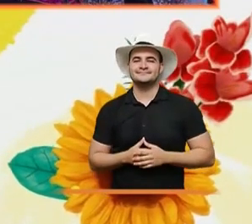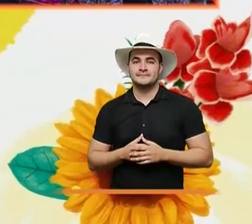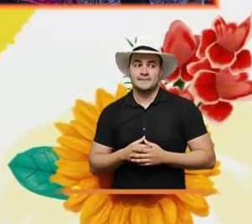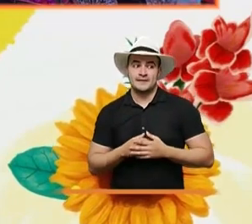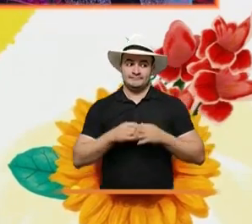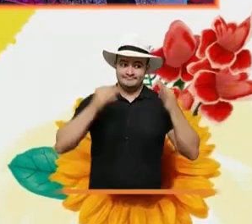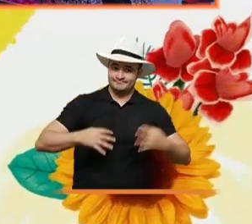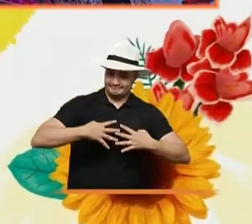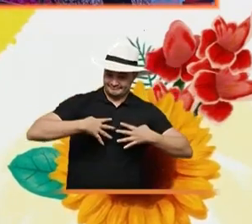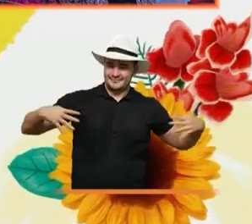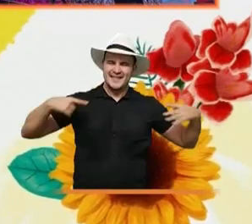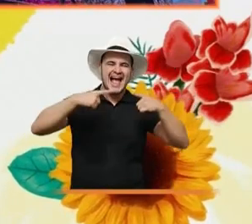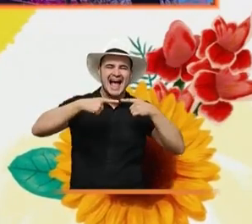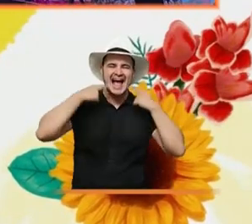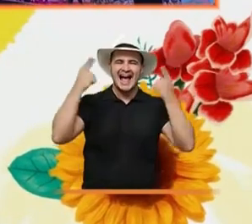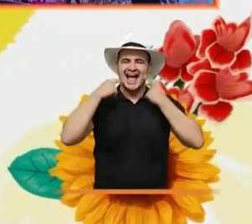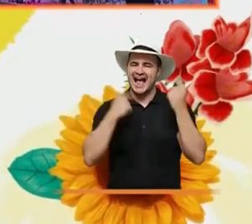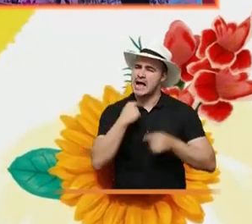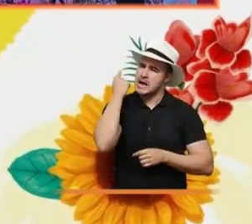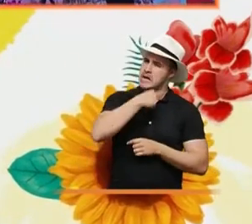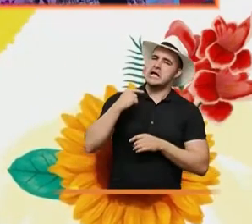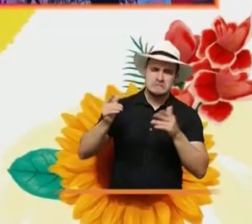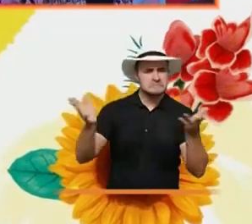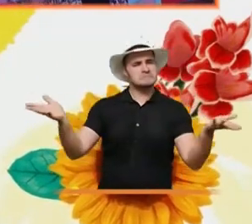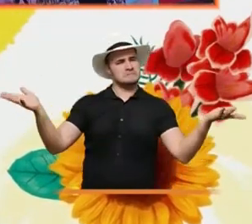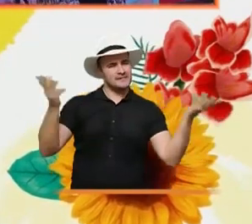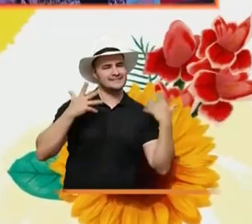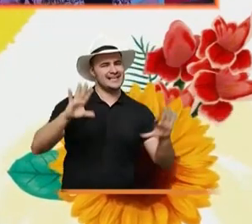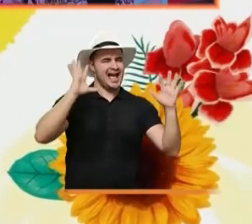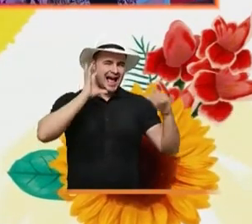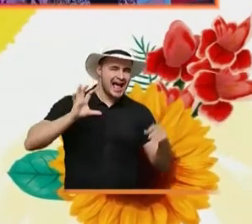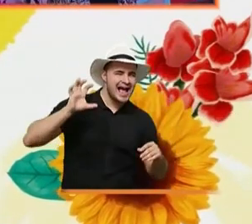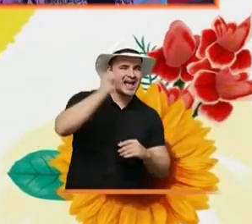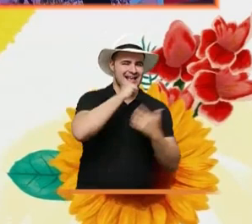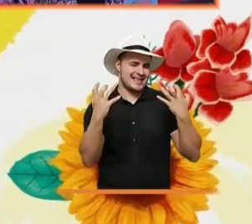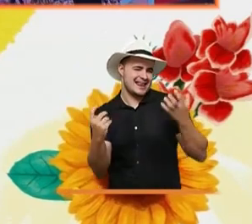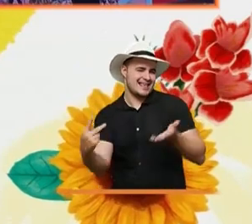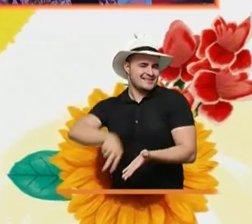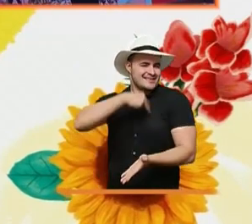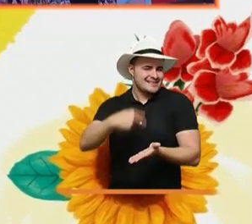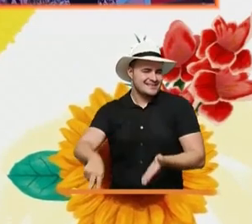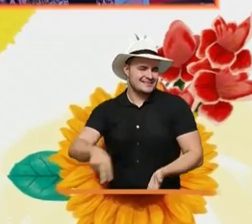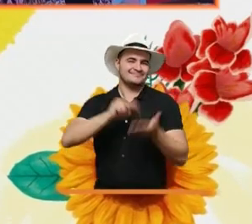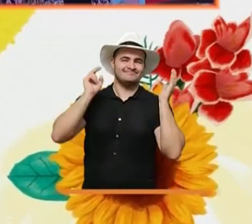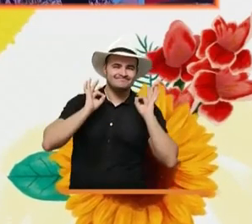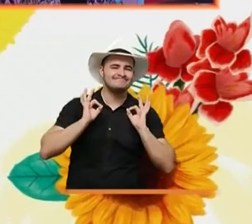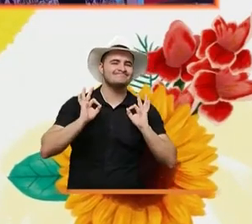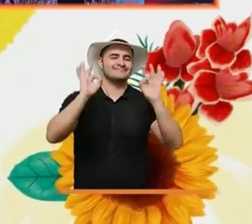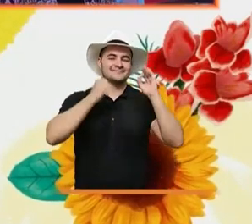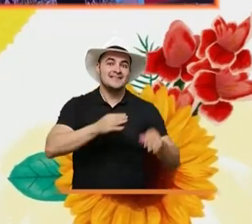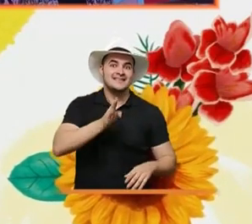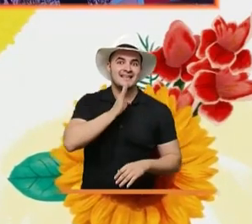ya se está riendo pues ya noto la parra usted como aldo le ganó